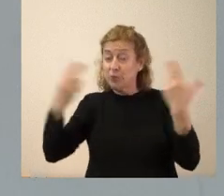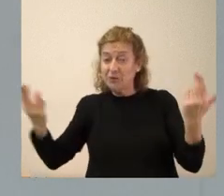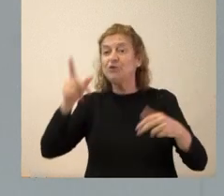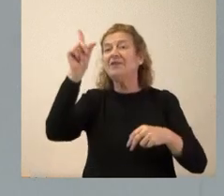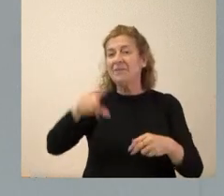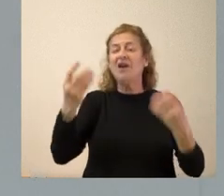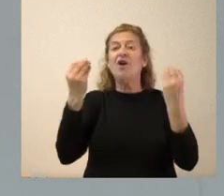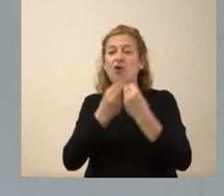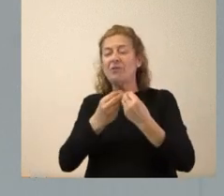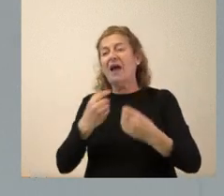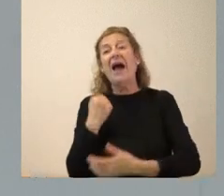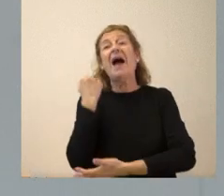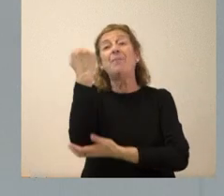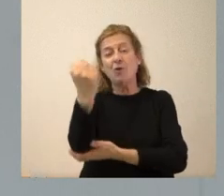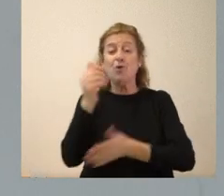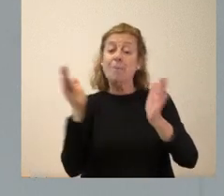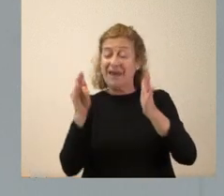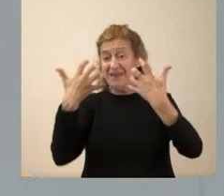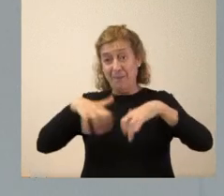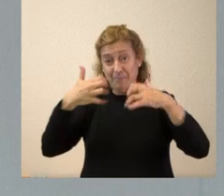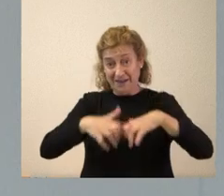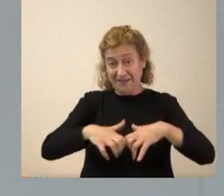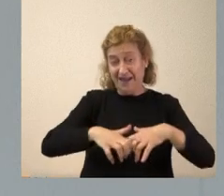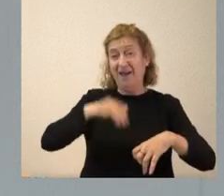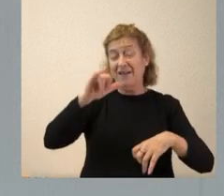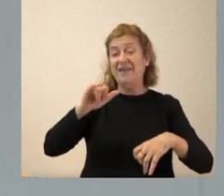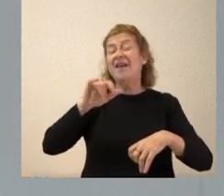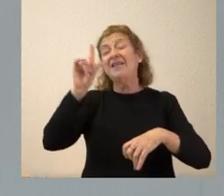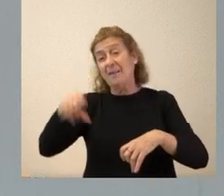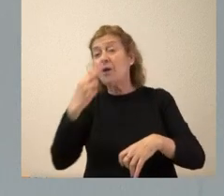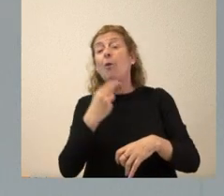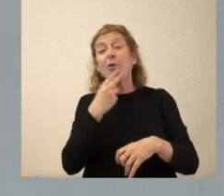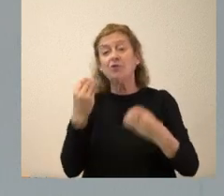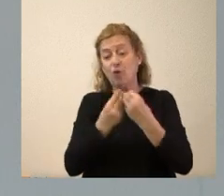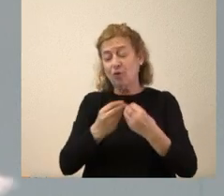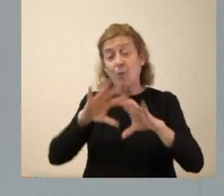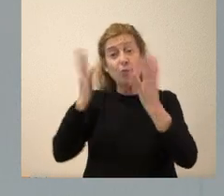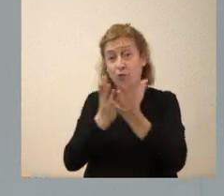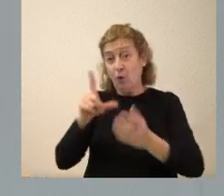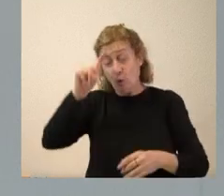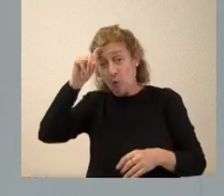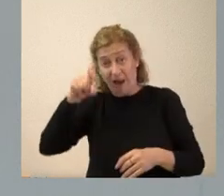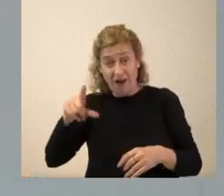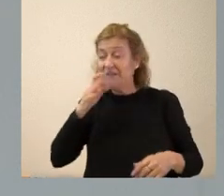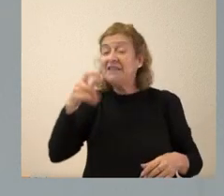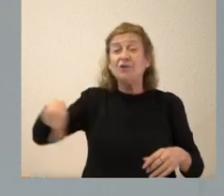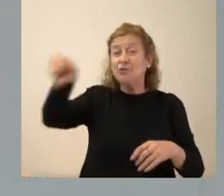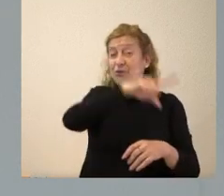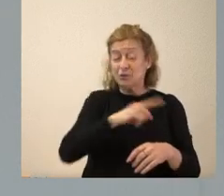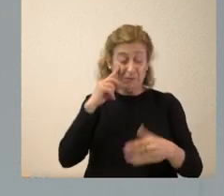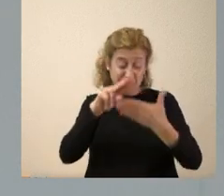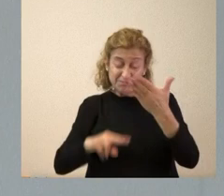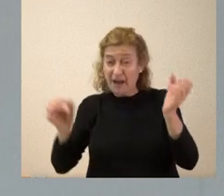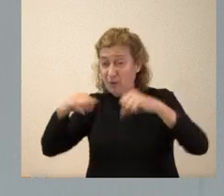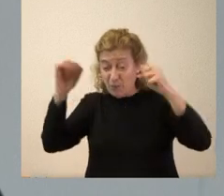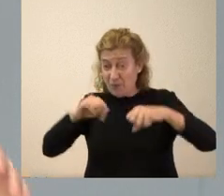las actuaciones de apoyo a pymes y empresas y mediante el compromiso con el mundo rural si ustedes repasan mucho los acuerdos que se han tomado aquí